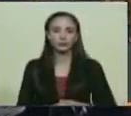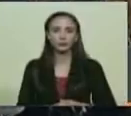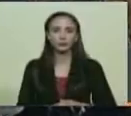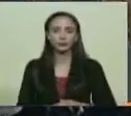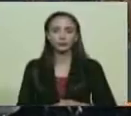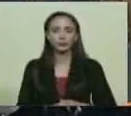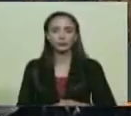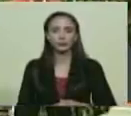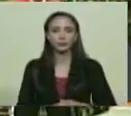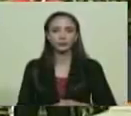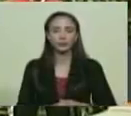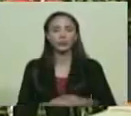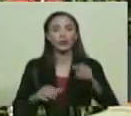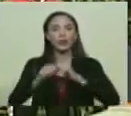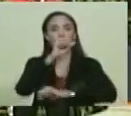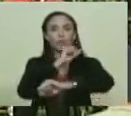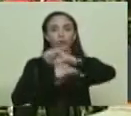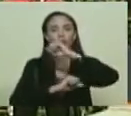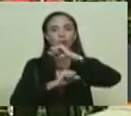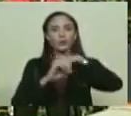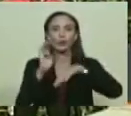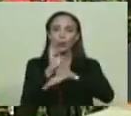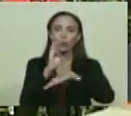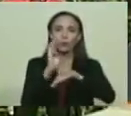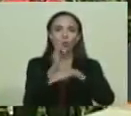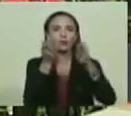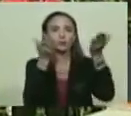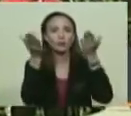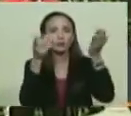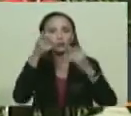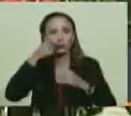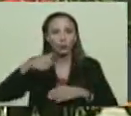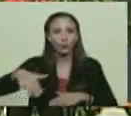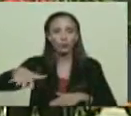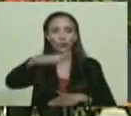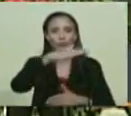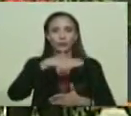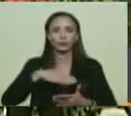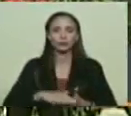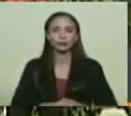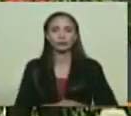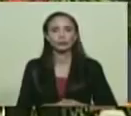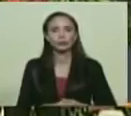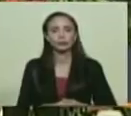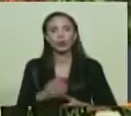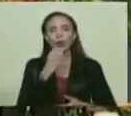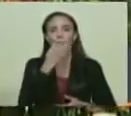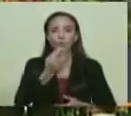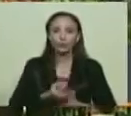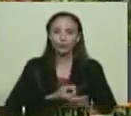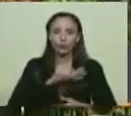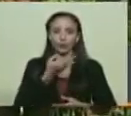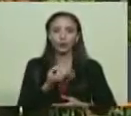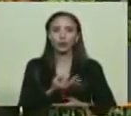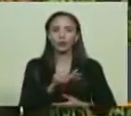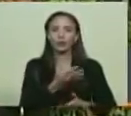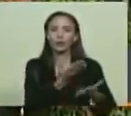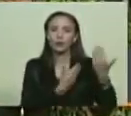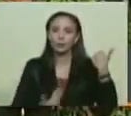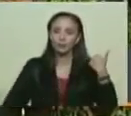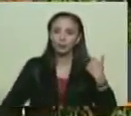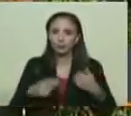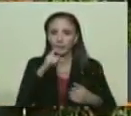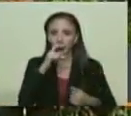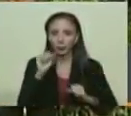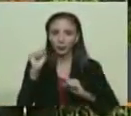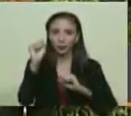Esequibo. Defender, proteger y servir a nuestro pueblo. Mi comandante jefe, buenas tardes, permiso para hablar con usted. Adelante. Y tener